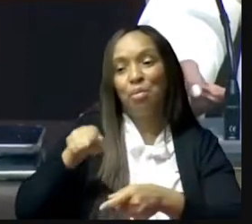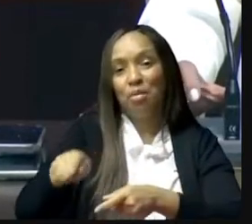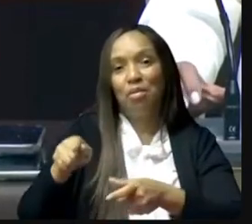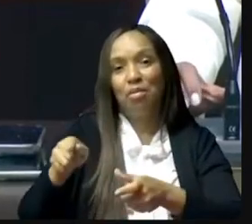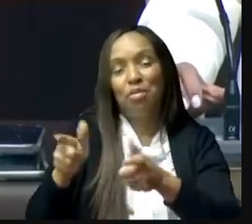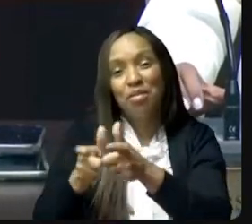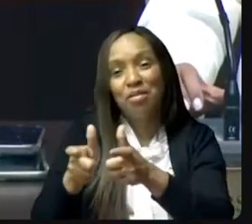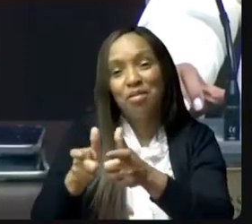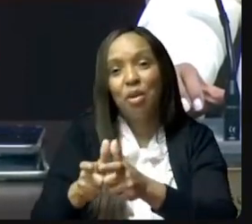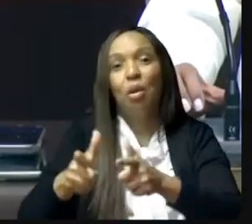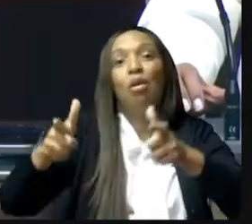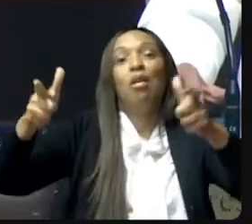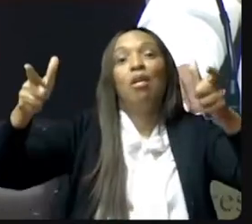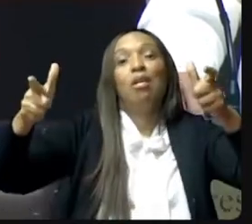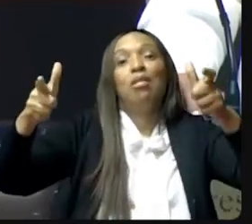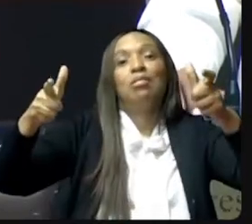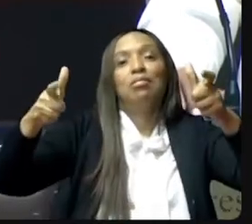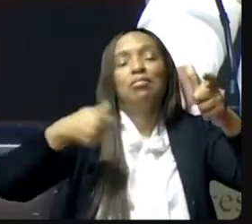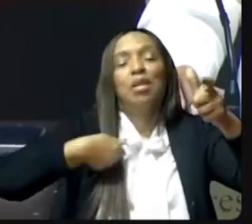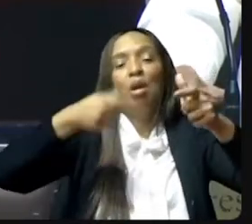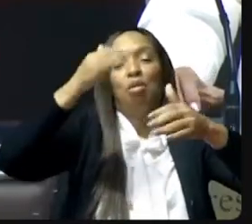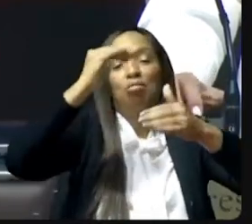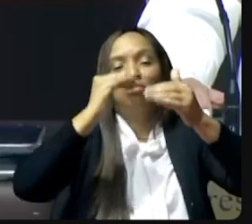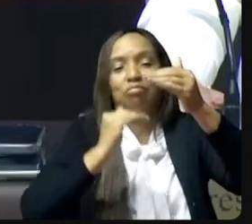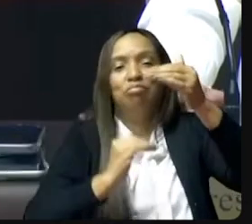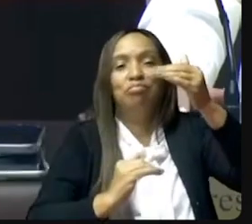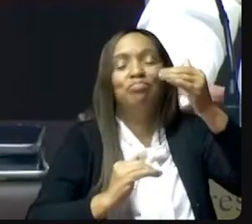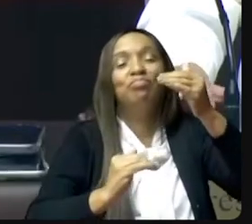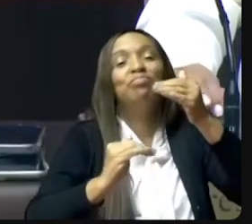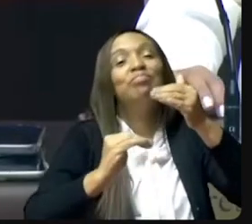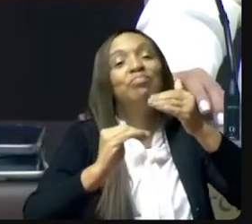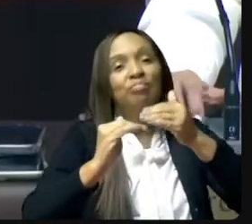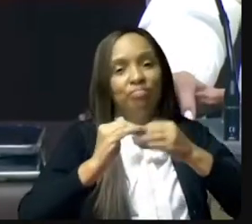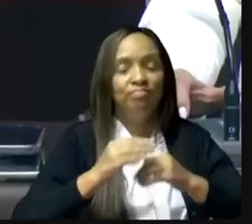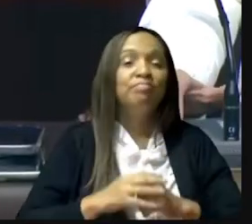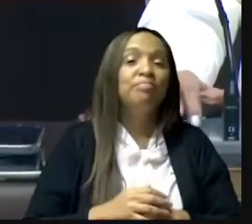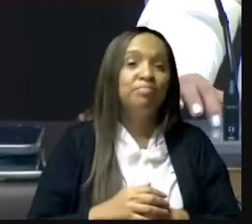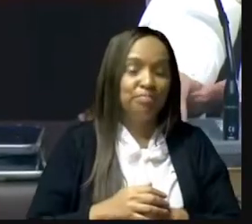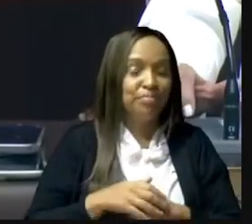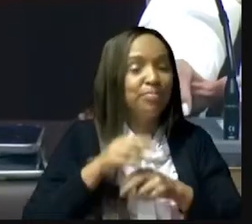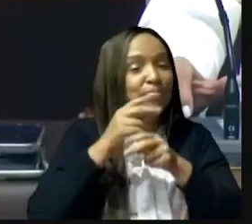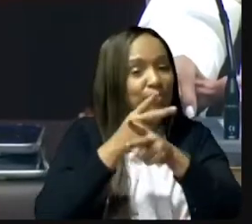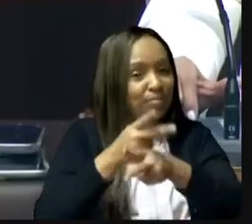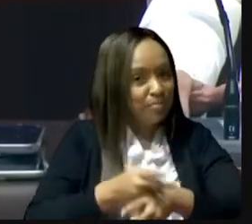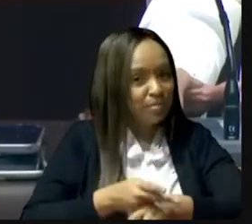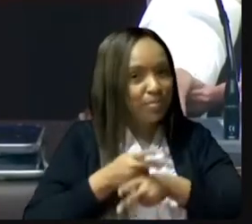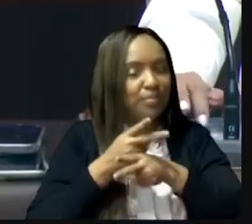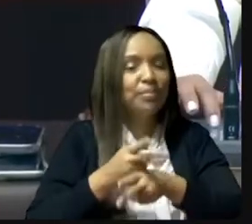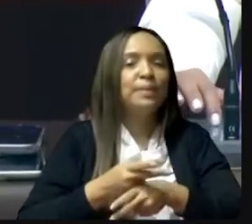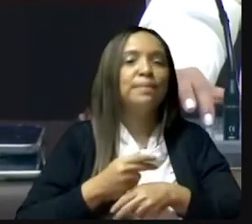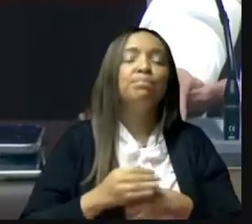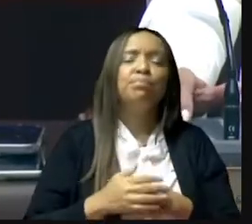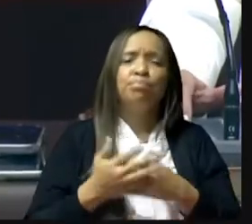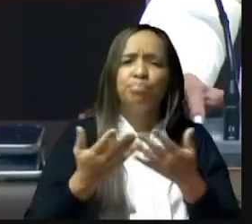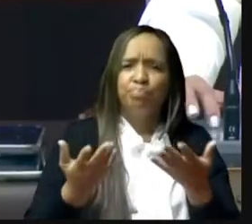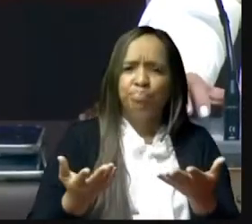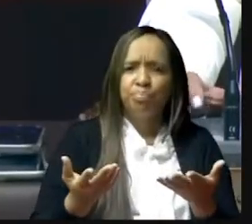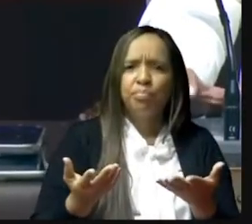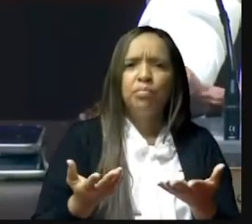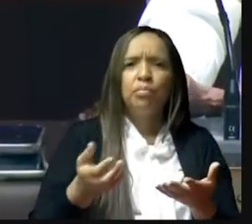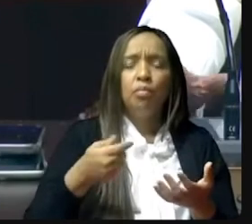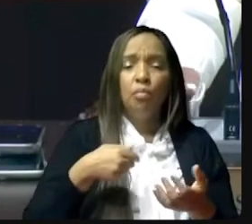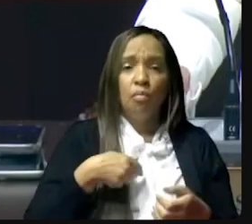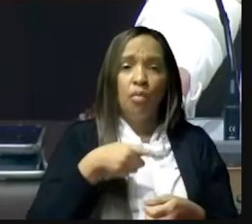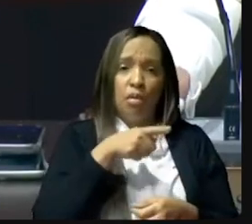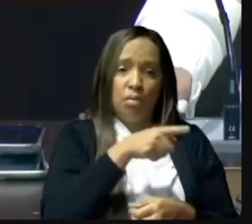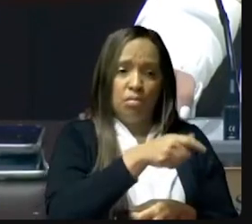propuesta de división de las diferentes comisiones de la 51 lo que